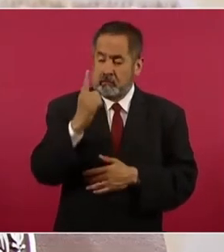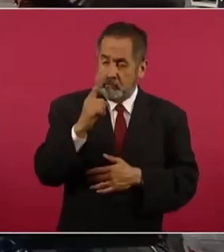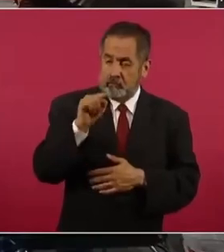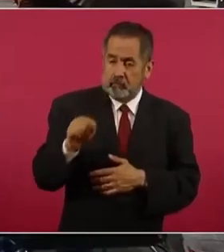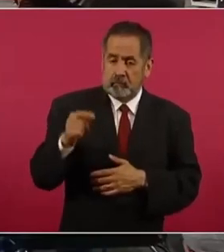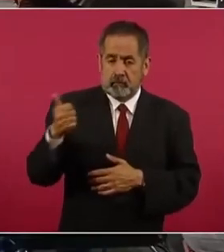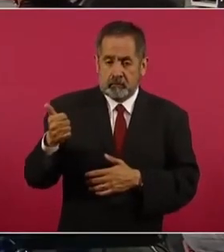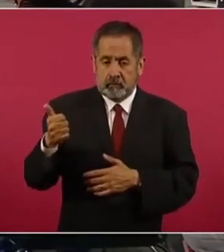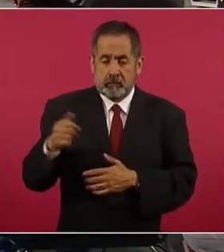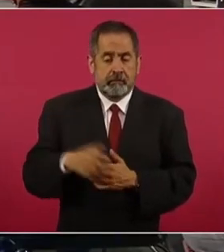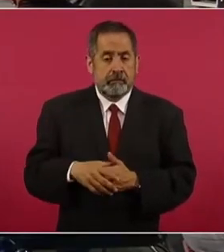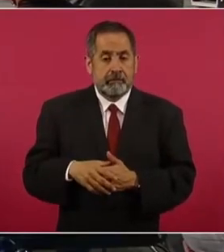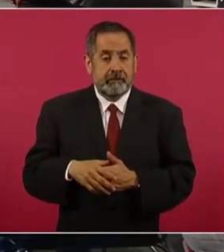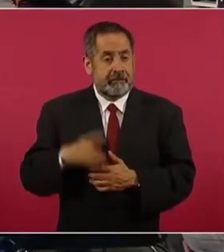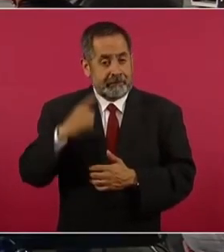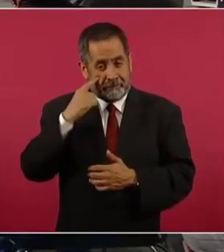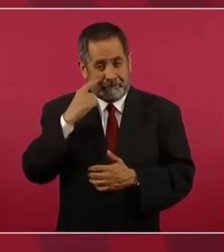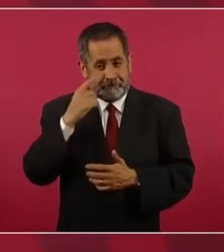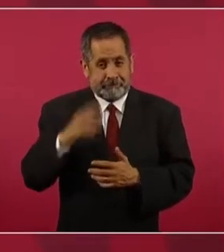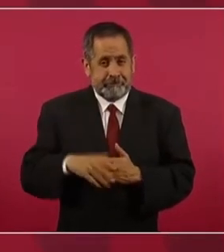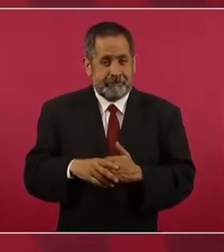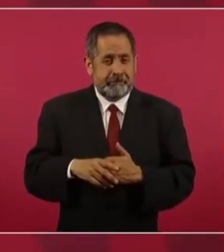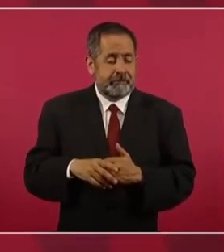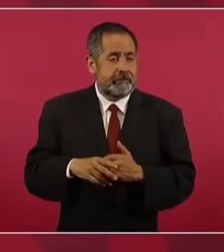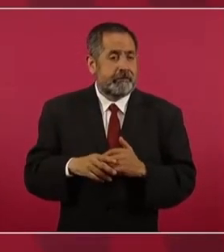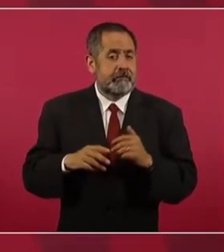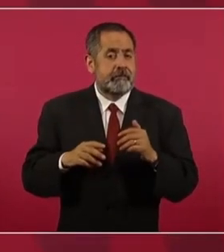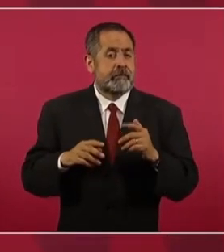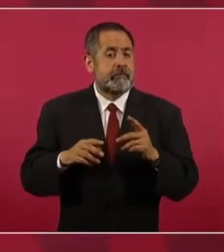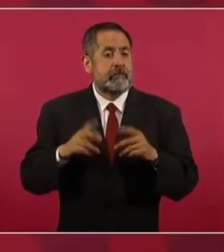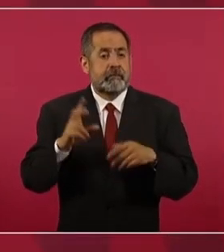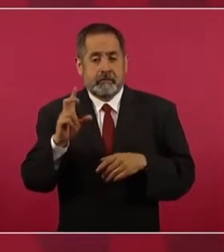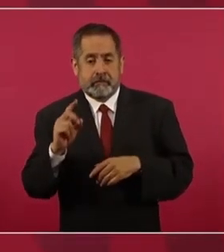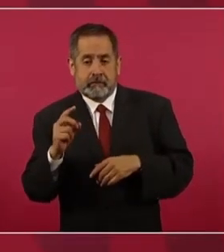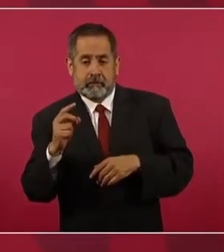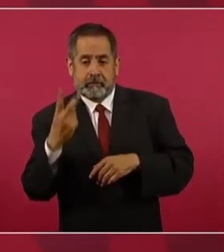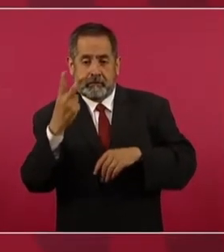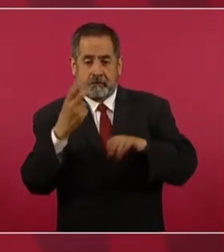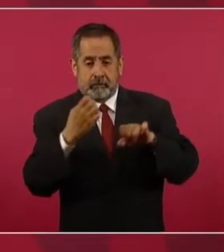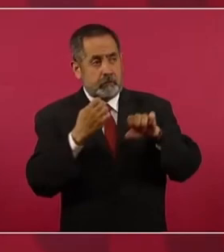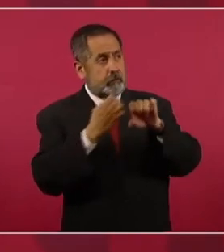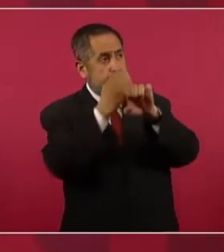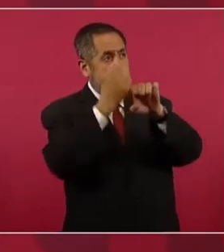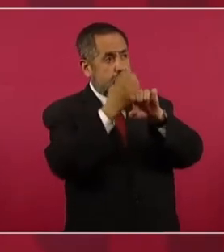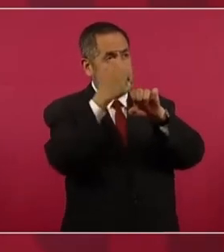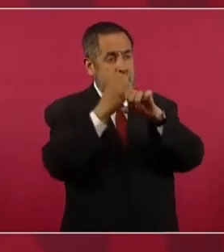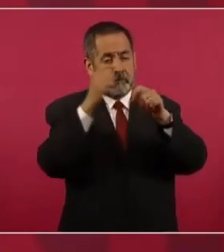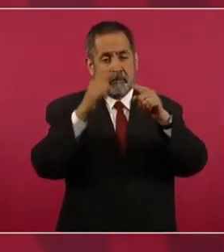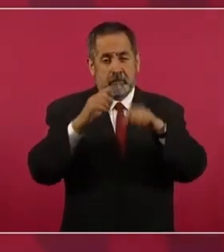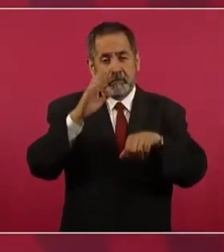en el lugar 24 de las 32 entidades federativas,